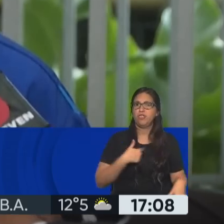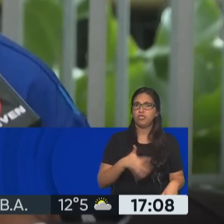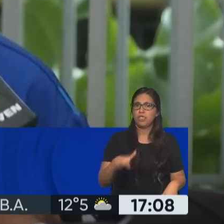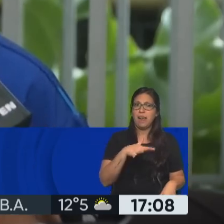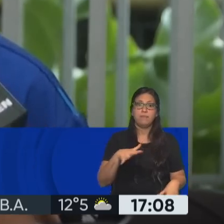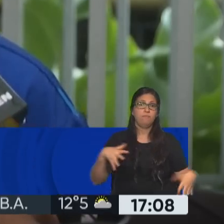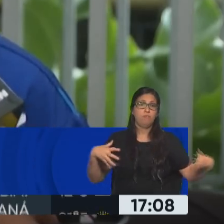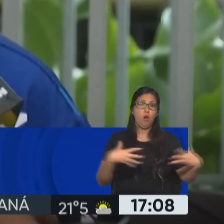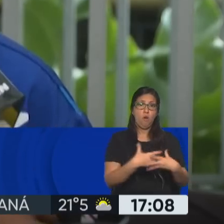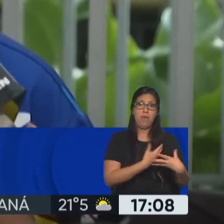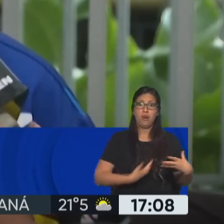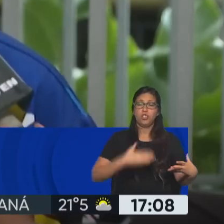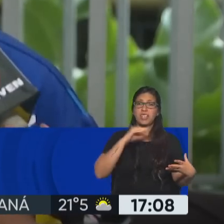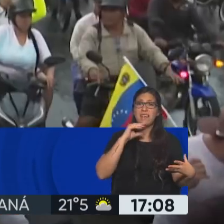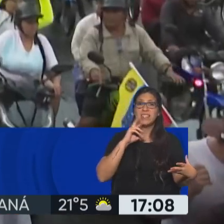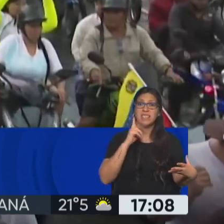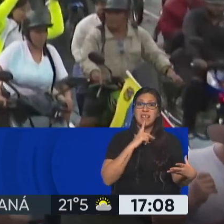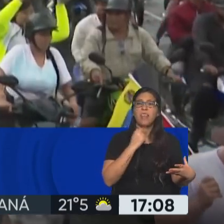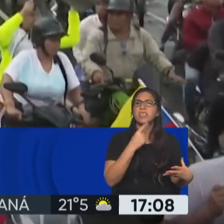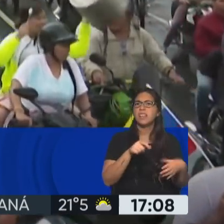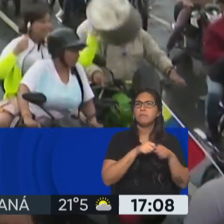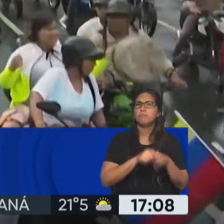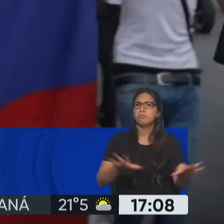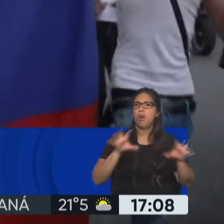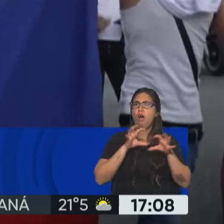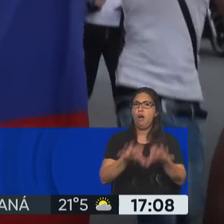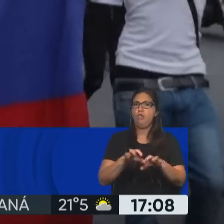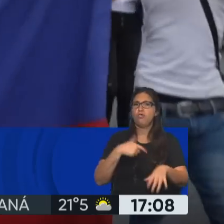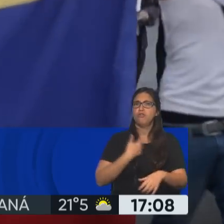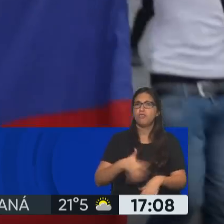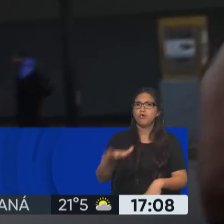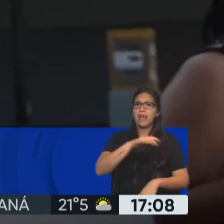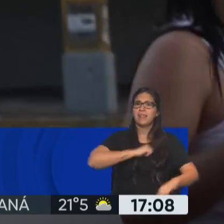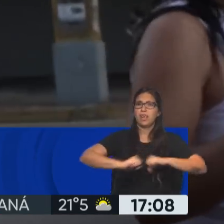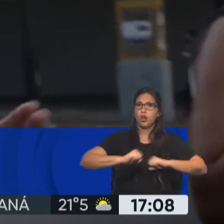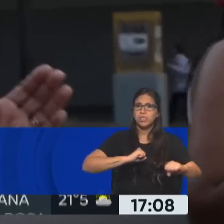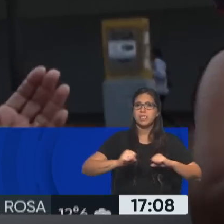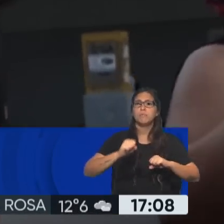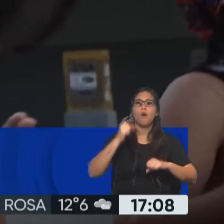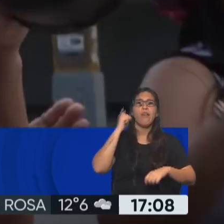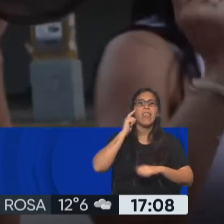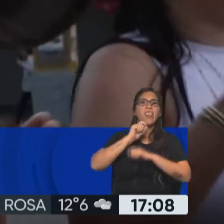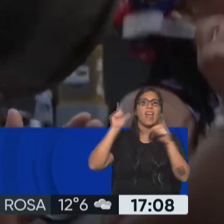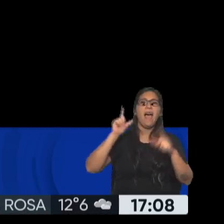chavista considera que se dedican a difundir mensajes fomentando el odio social, el terrorismo y la difusión de ideas